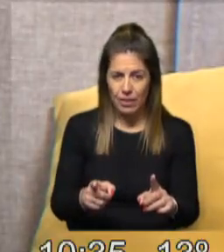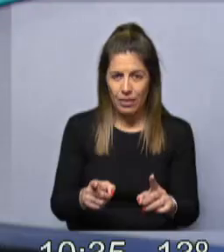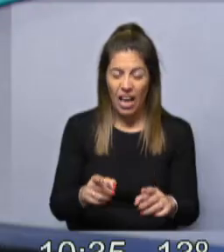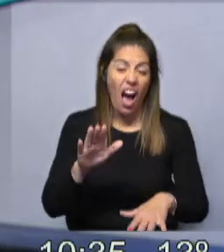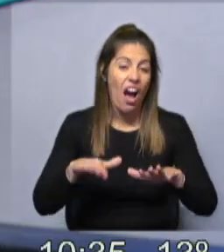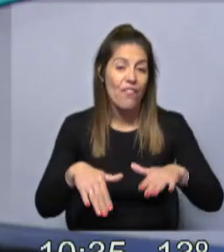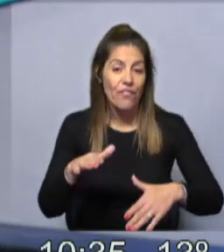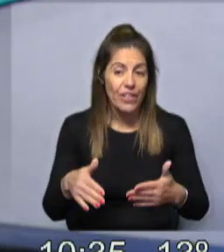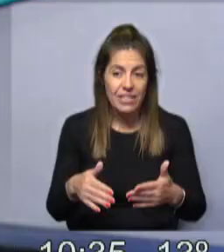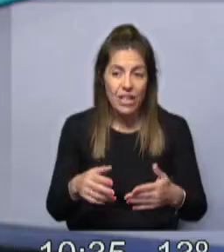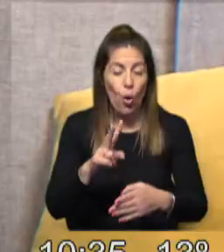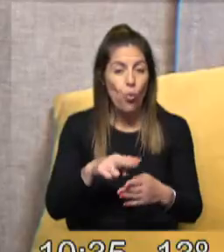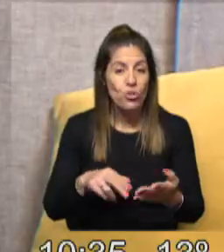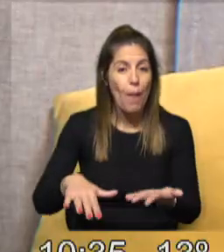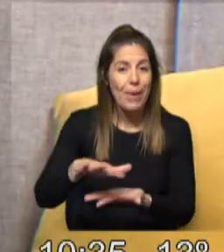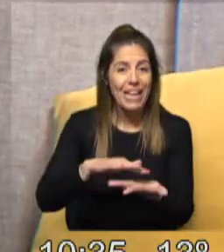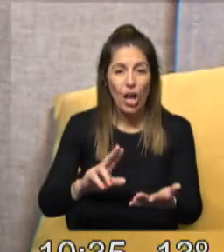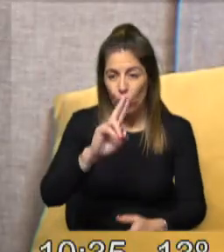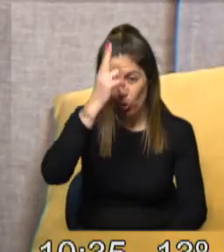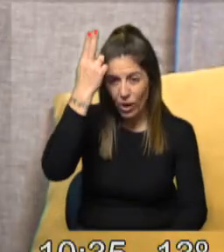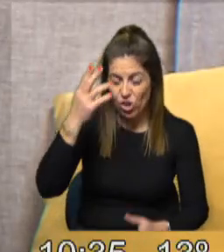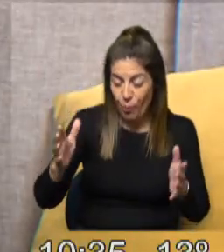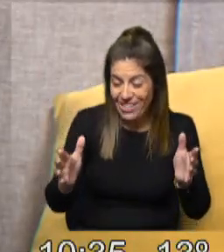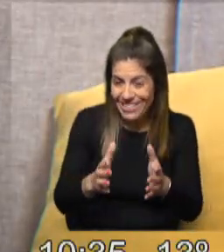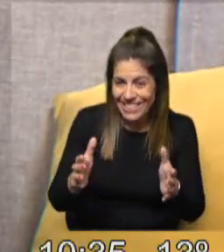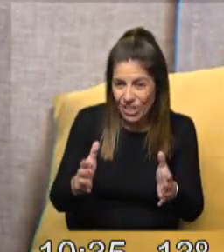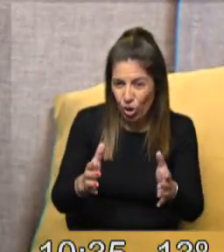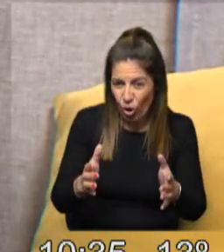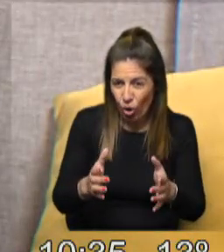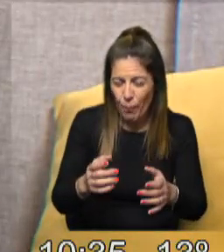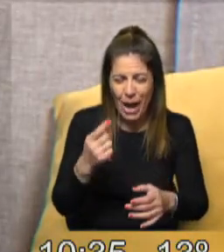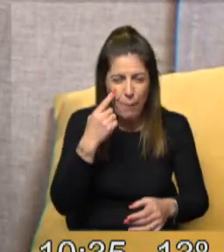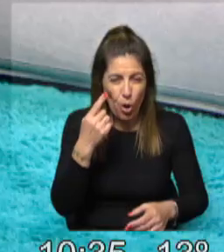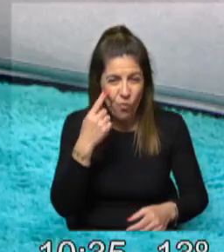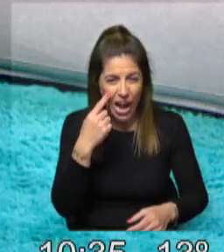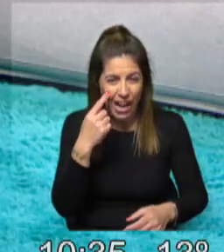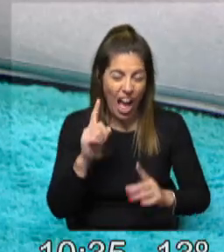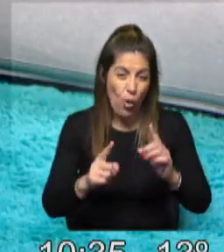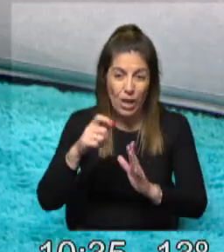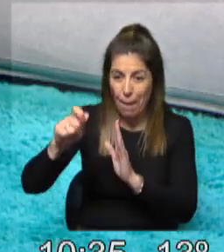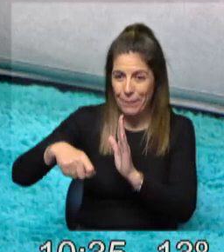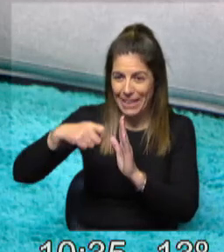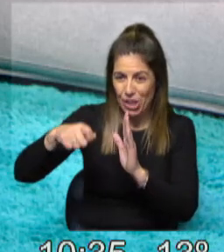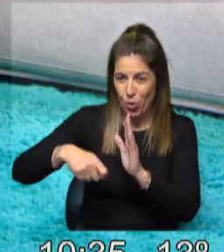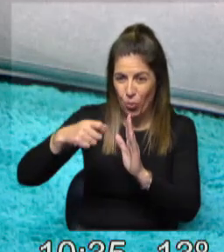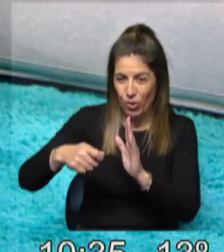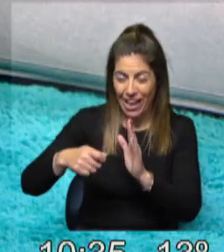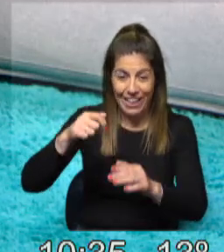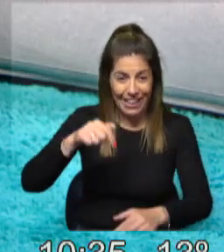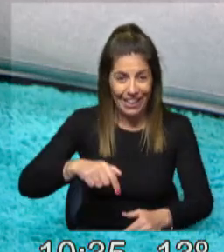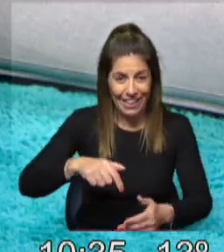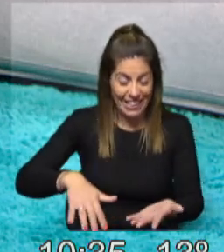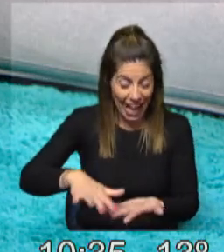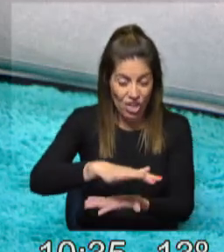A veces usan el mercado uruguayo, como es chico, para testear alguna película